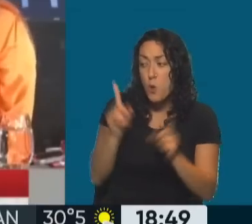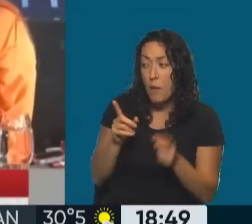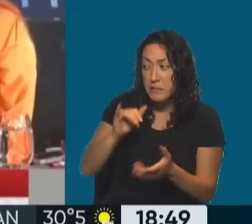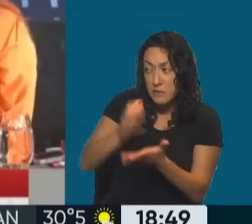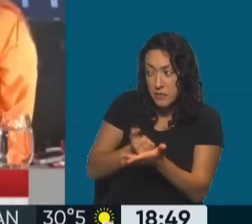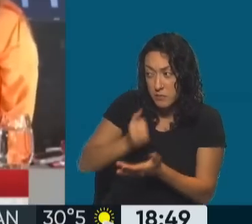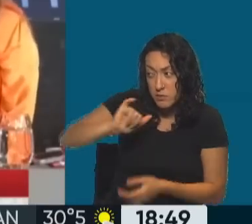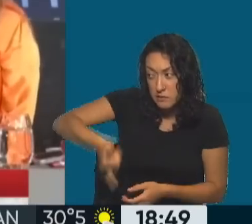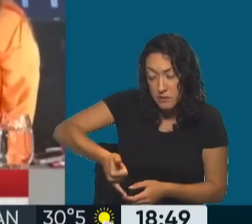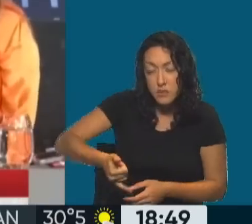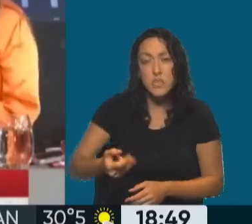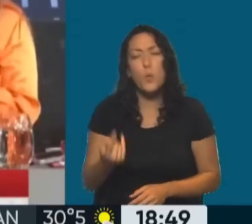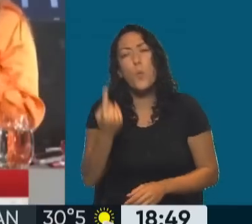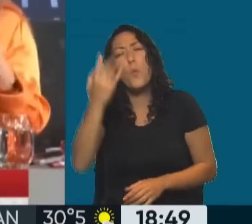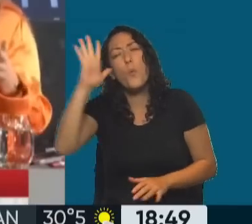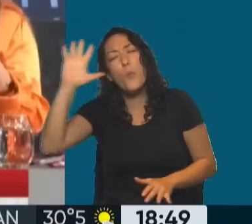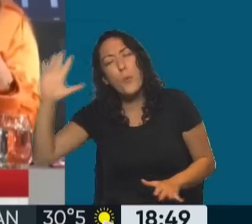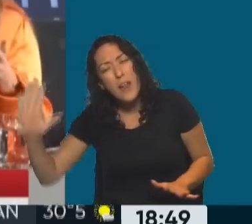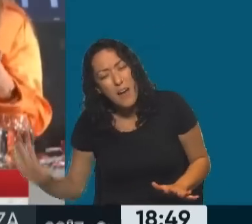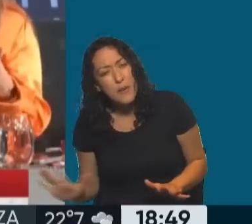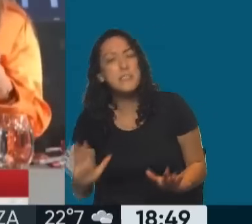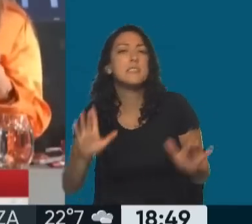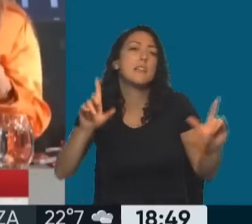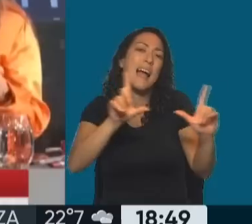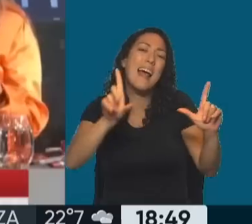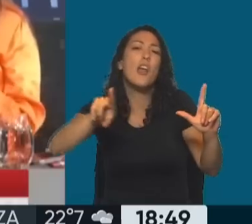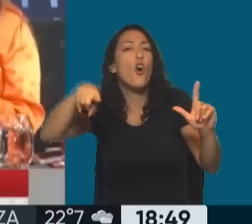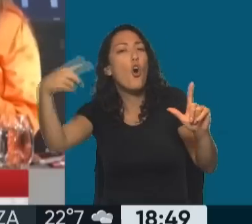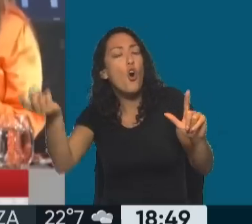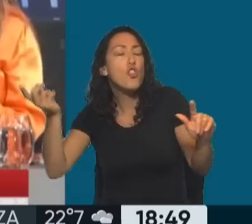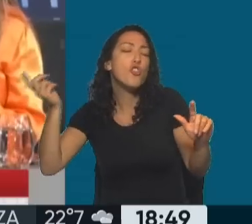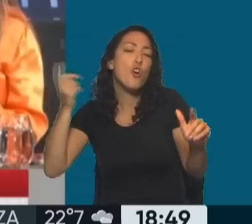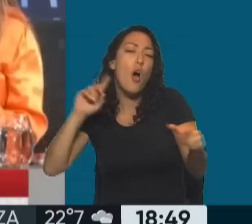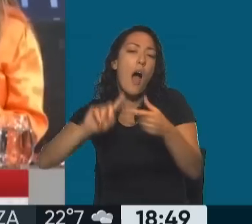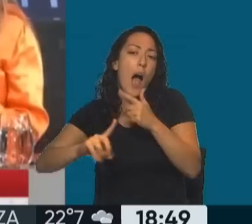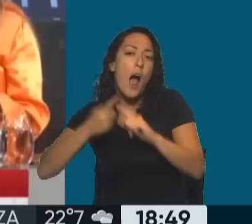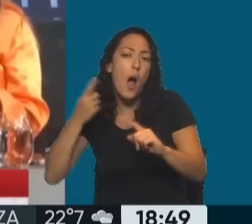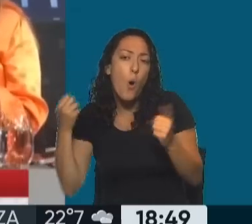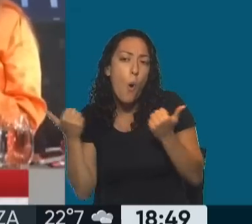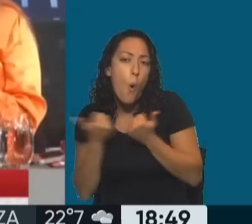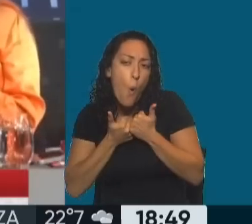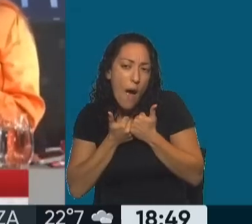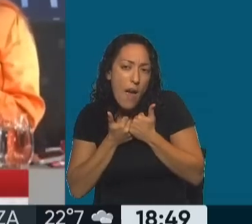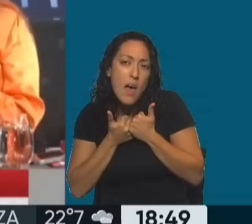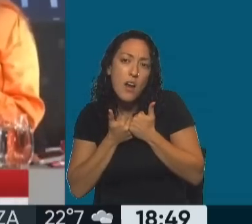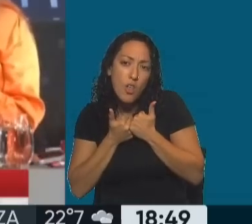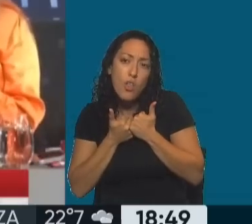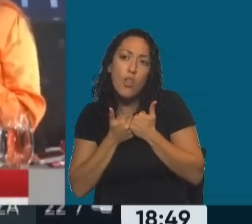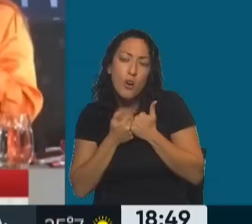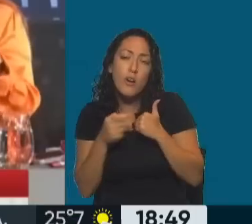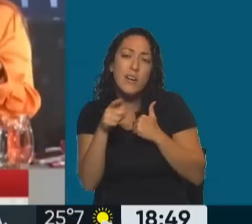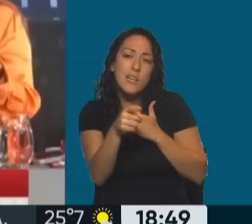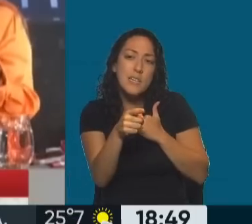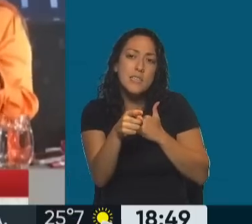otro canal, se acordó con la producción, fue cuando ella tomó o fingió tomar en cama